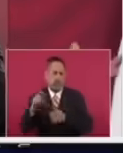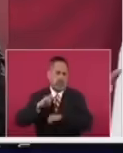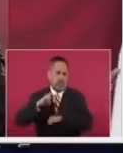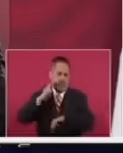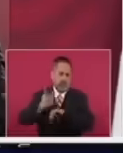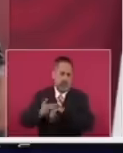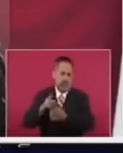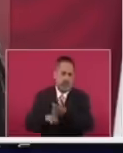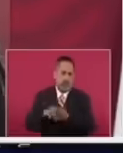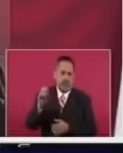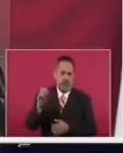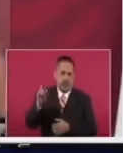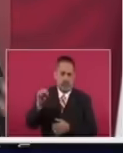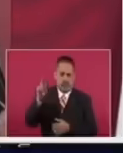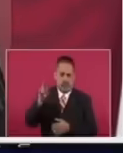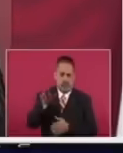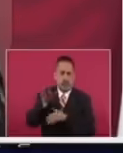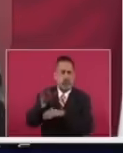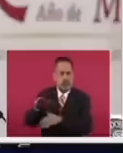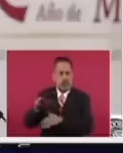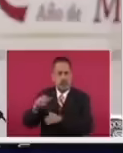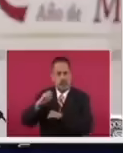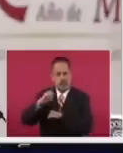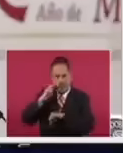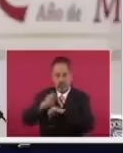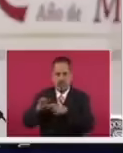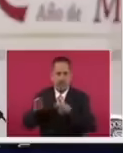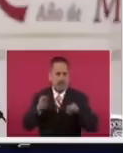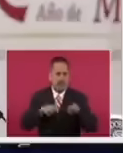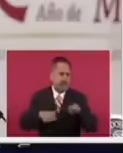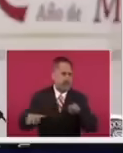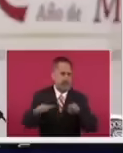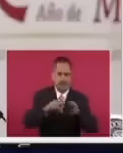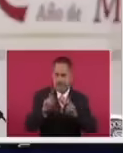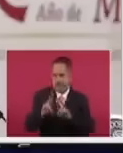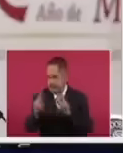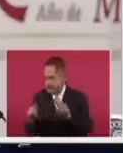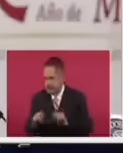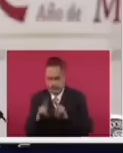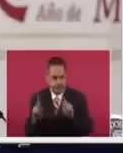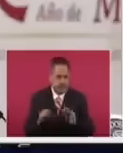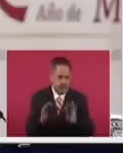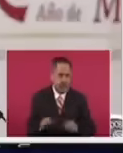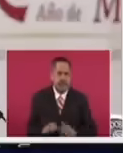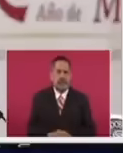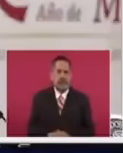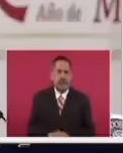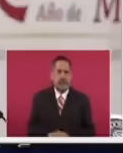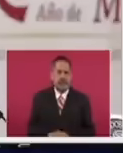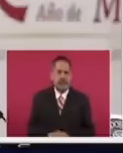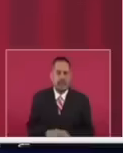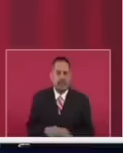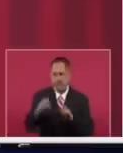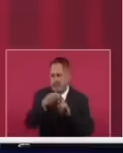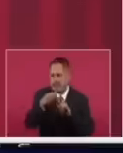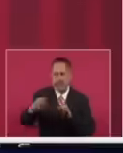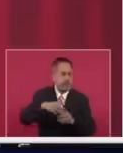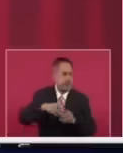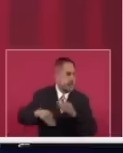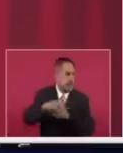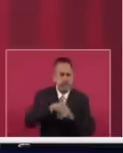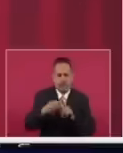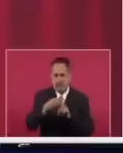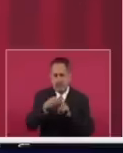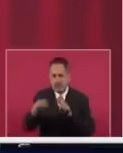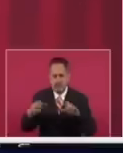organismo encargado responsable de conseguir la paz y armonizar a